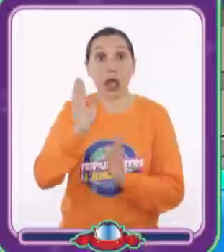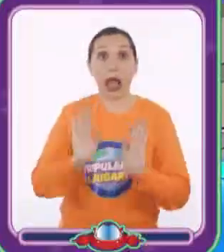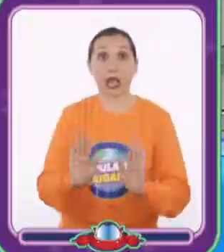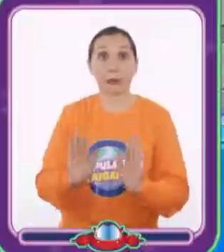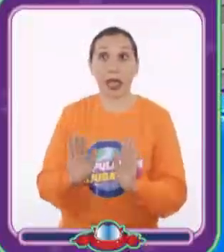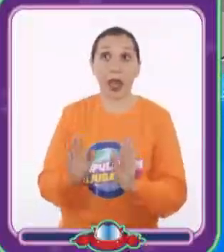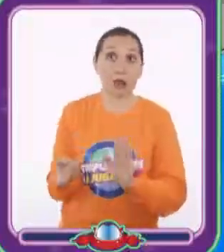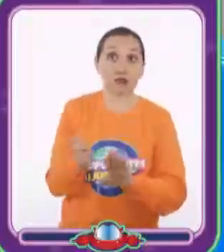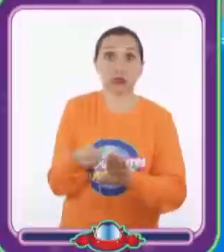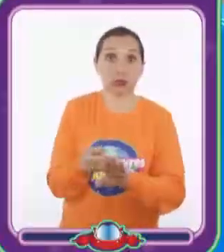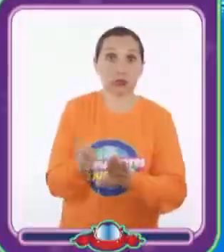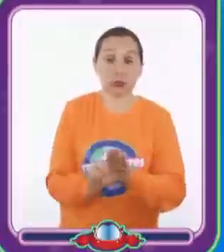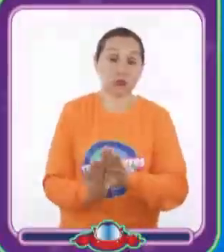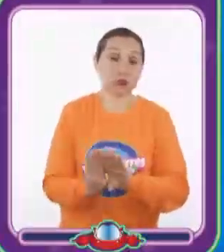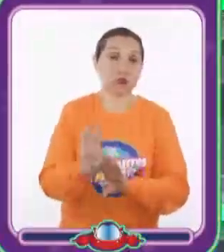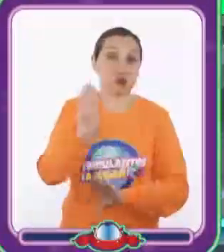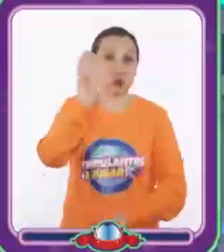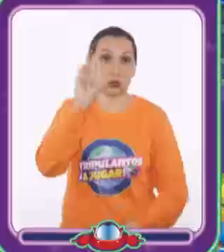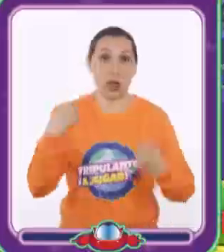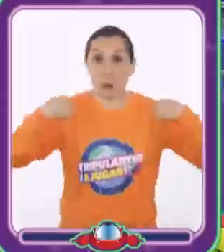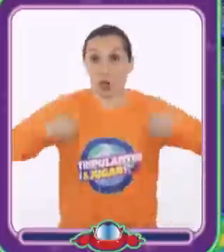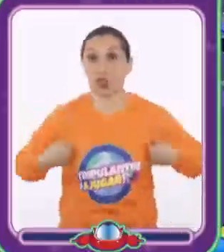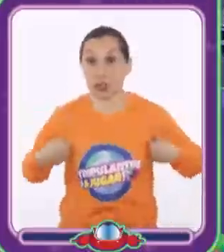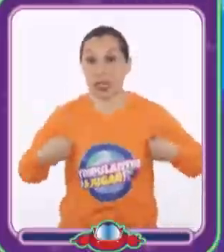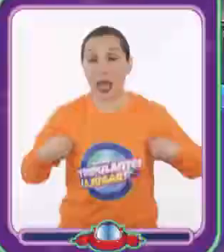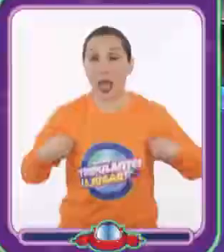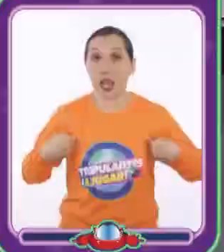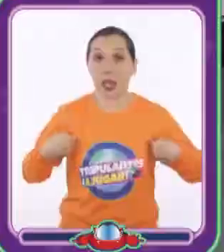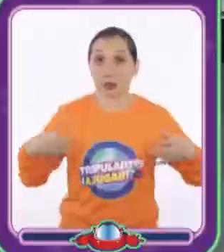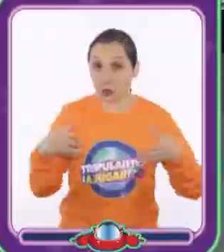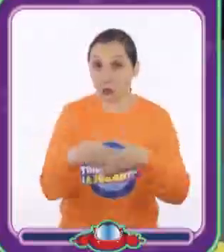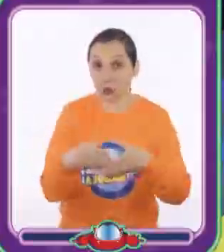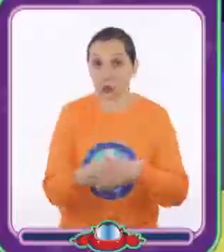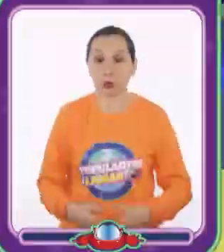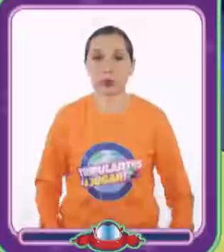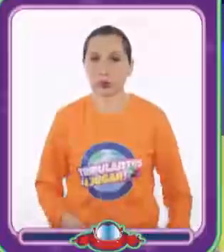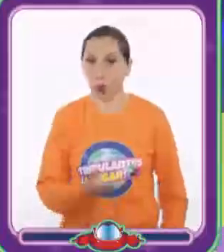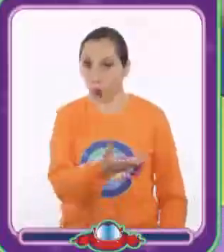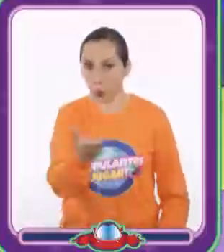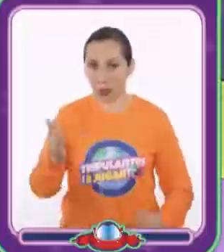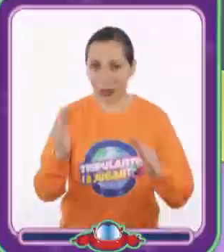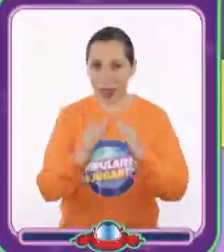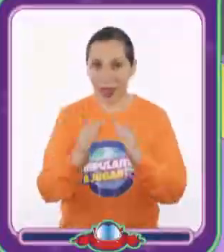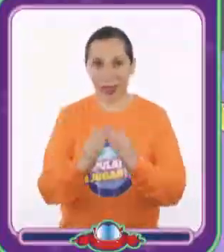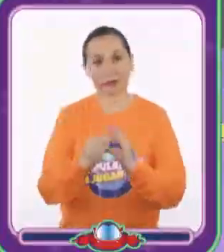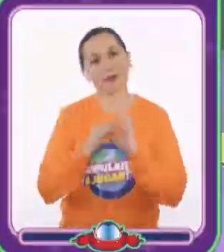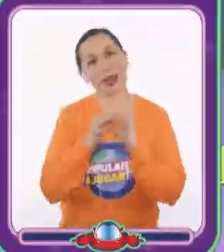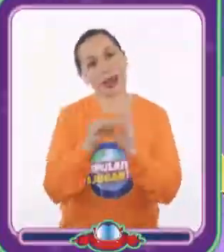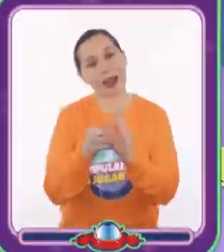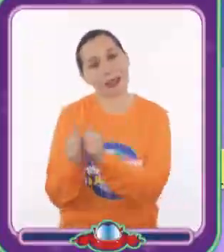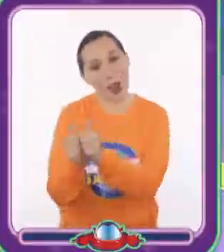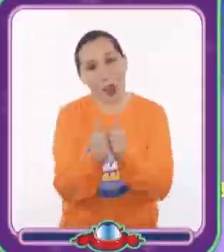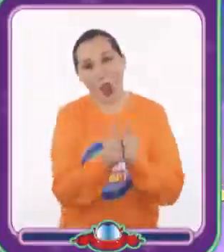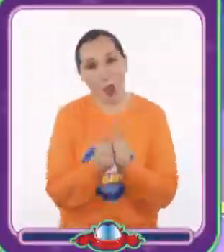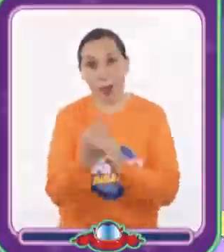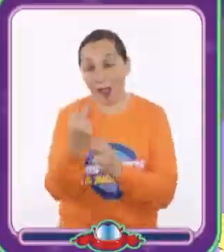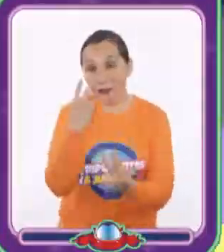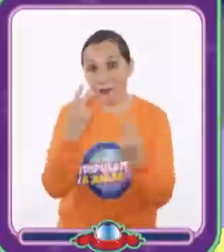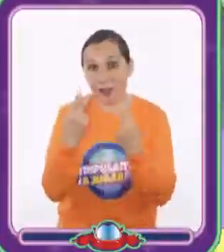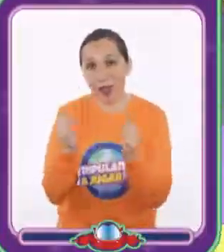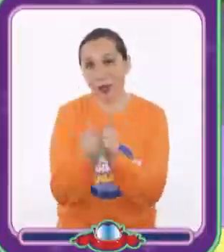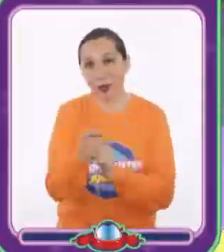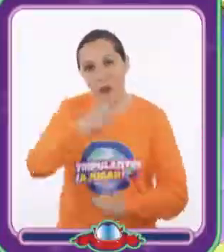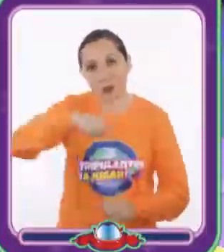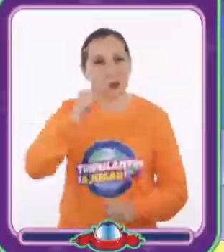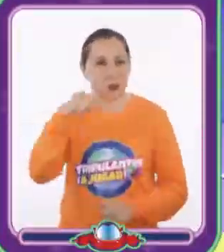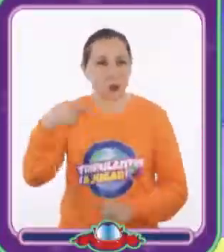nos está esperando. Eso, vamos a ponernos la mochila. La mochila, tripulación. A ustedes en casa, quiero agradecerles la compañía, la sintonía